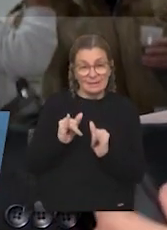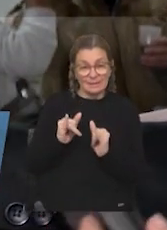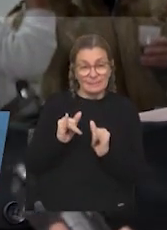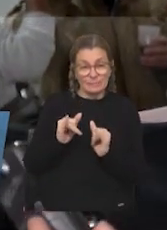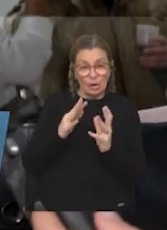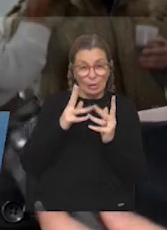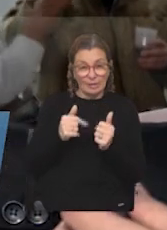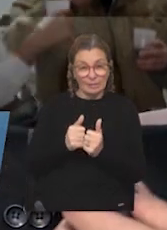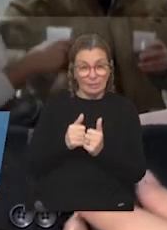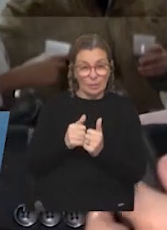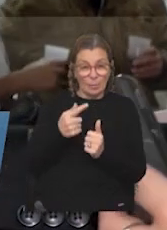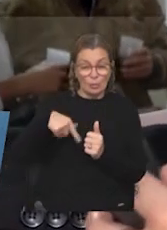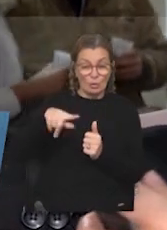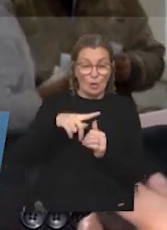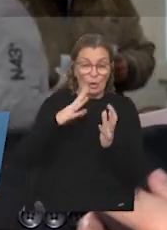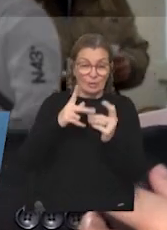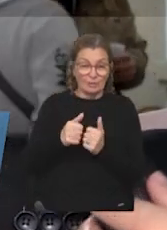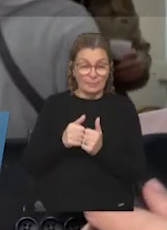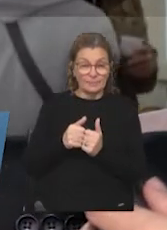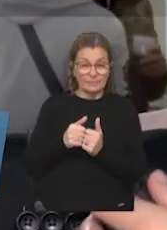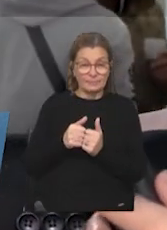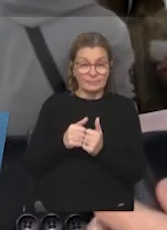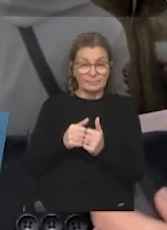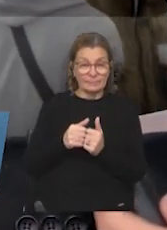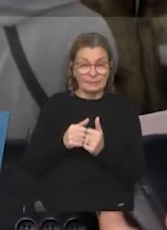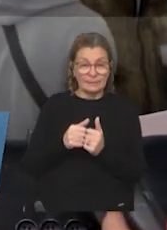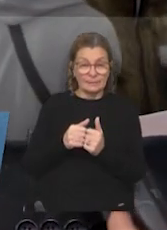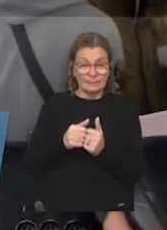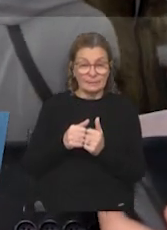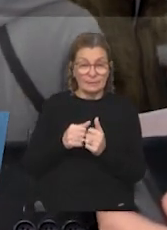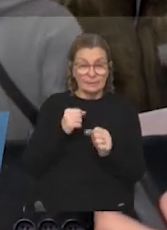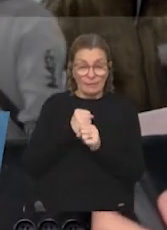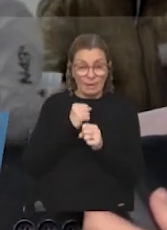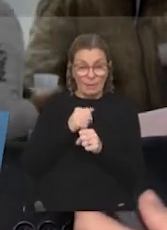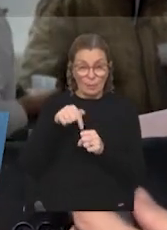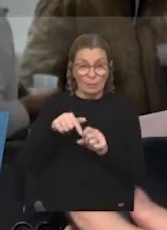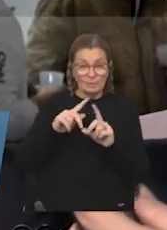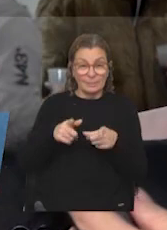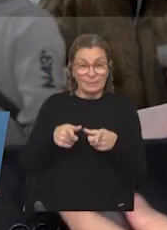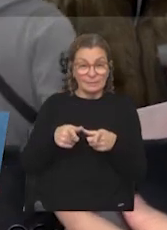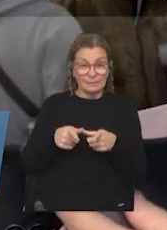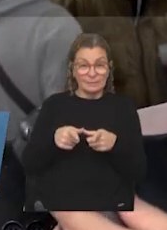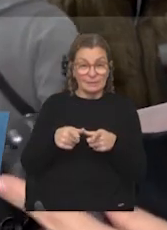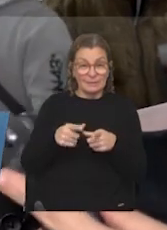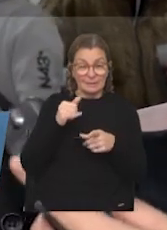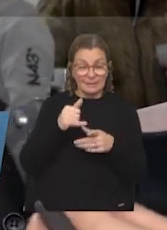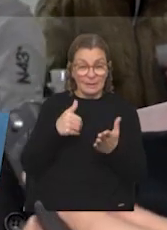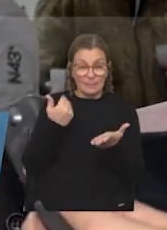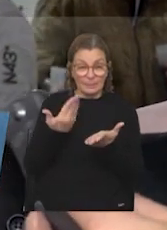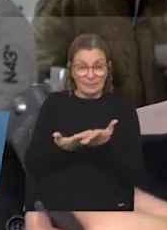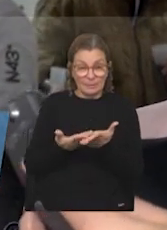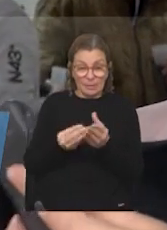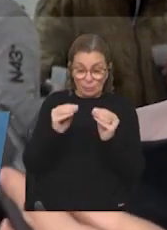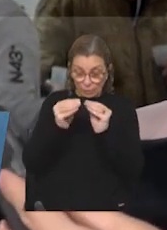organización como todas las organizaciones como esta organización que estamos que estamos con la que trabajamos hoy también eh tienen que presentar la